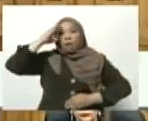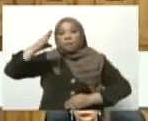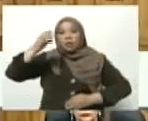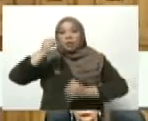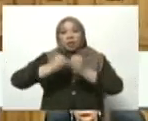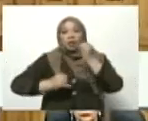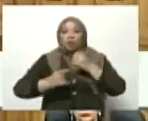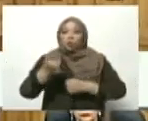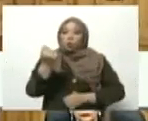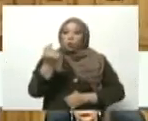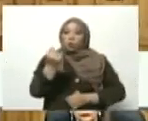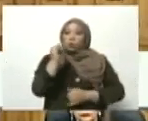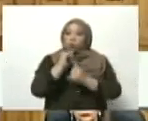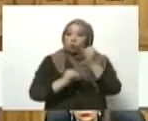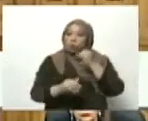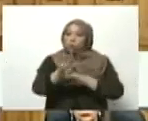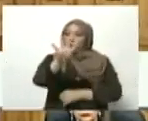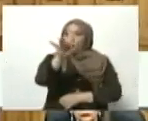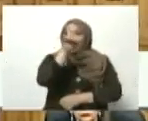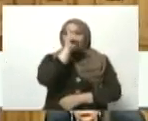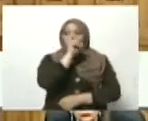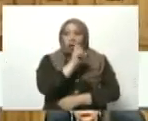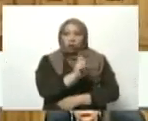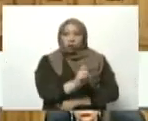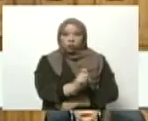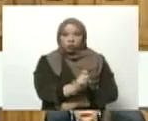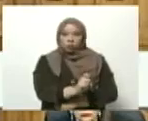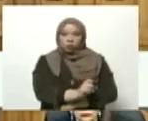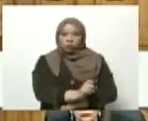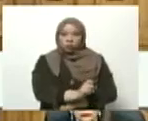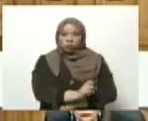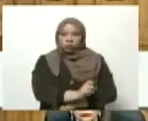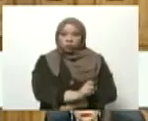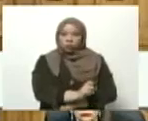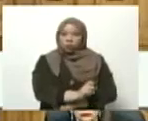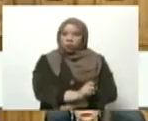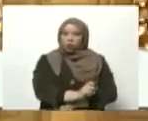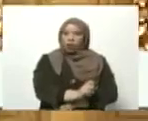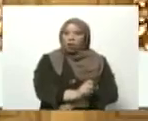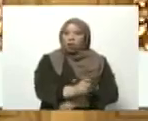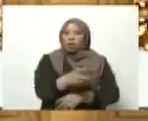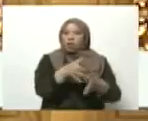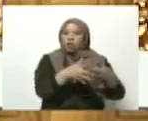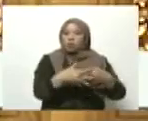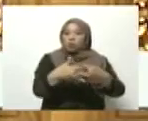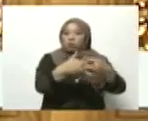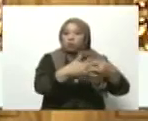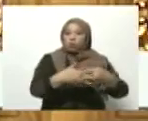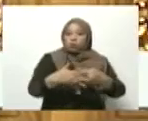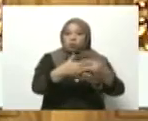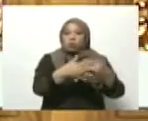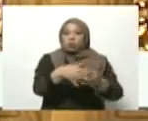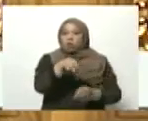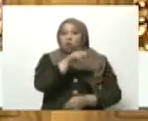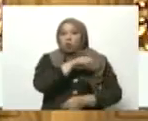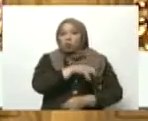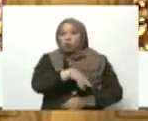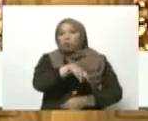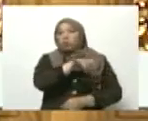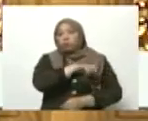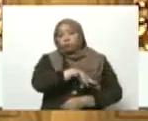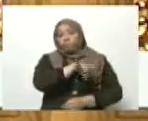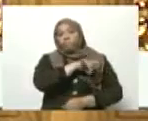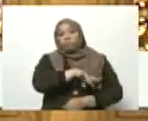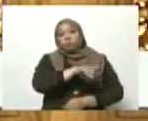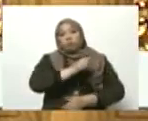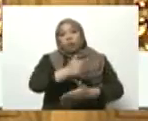últimos 4 años, no nada más por parte de potencias extranjeras, sino dolorosamente con